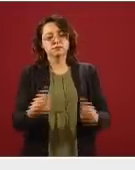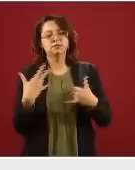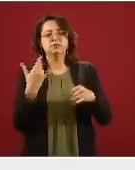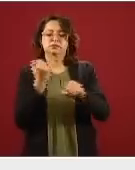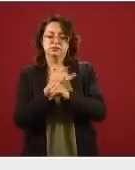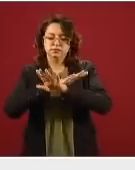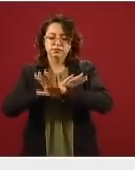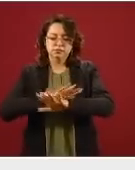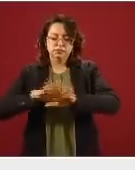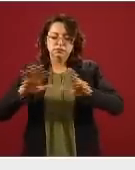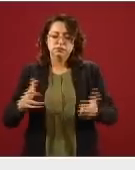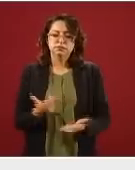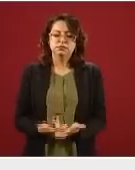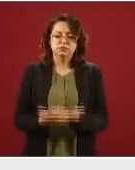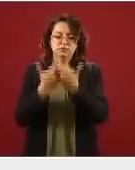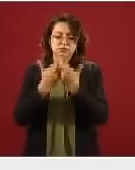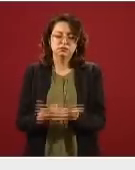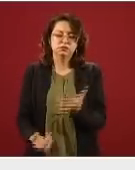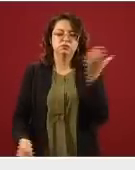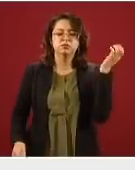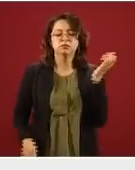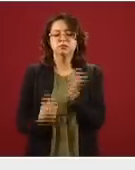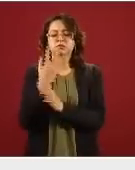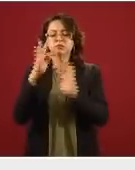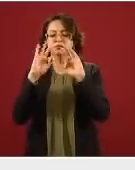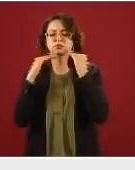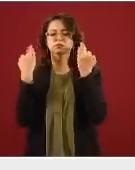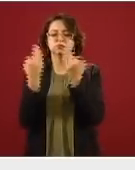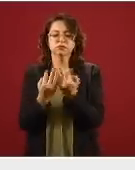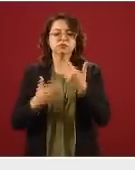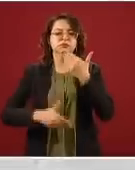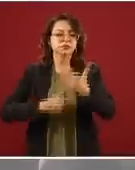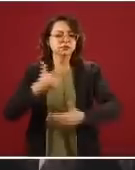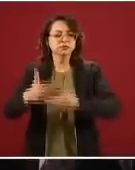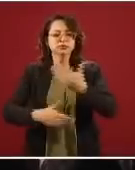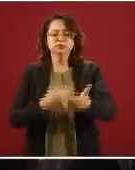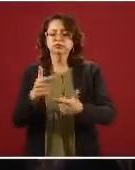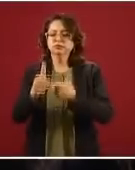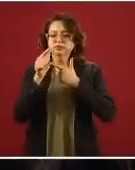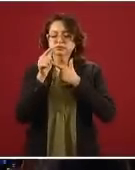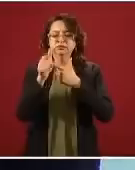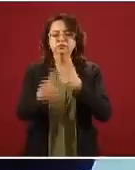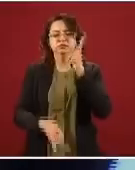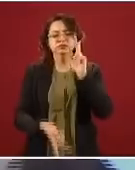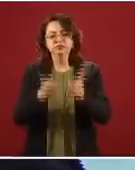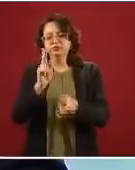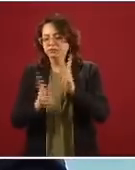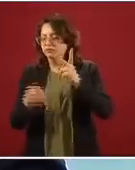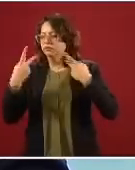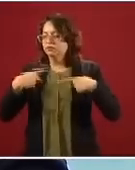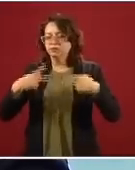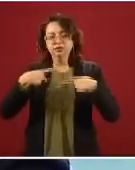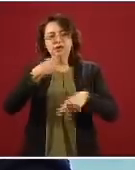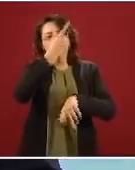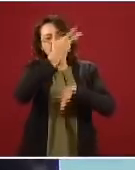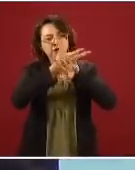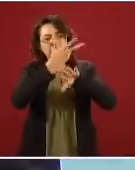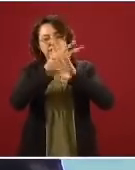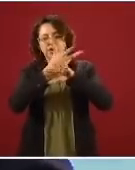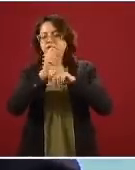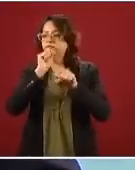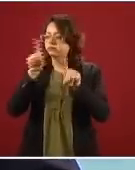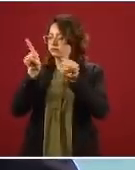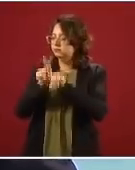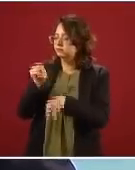más información bajo este nuevo formato, y vamos a seguir platicando con los paisanos, con las paisanas en los Estados Unidos y